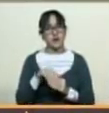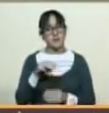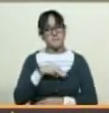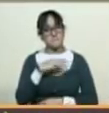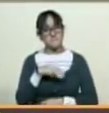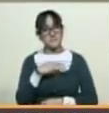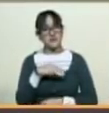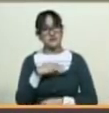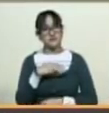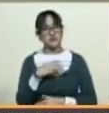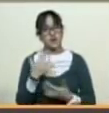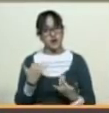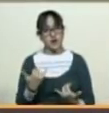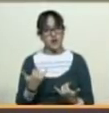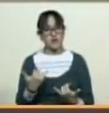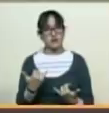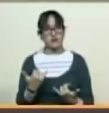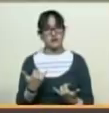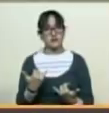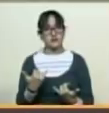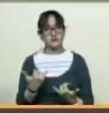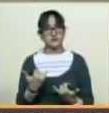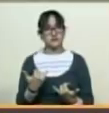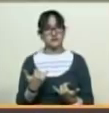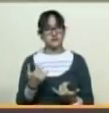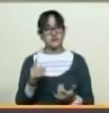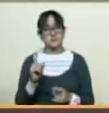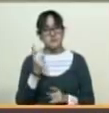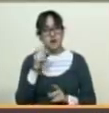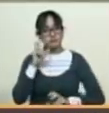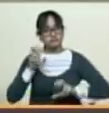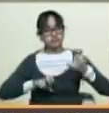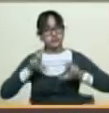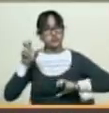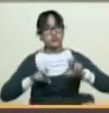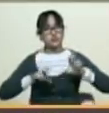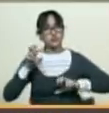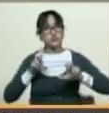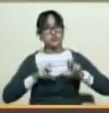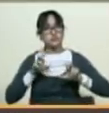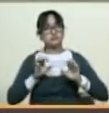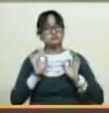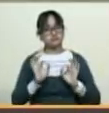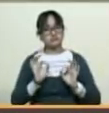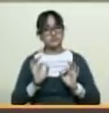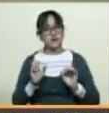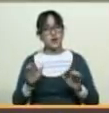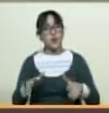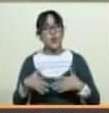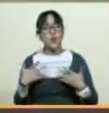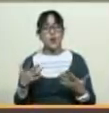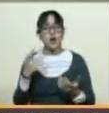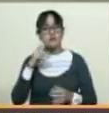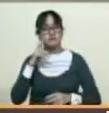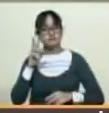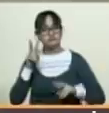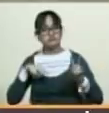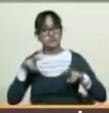que se había dicho que venía primero una misión evaluadora para determinar qué tipo de